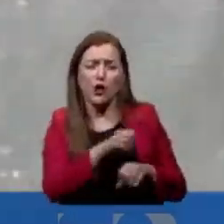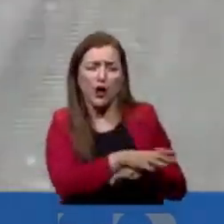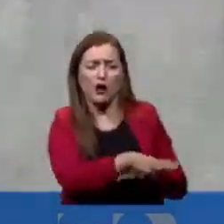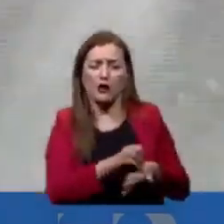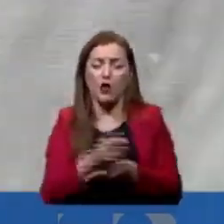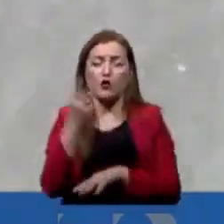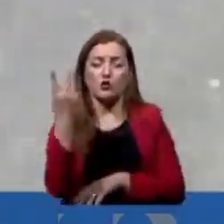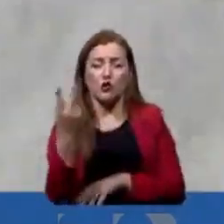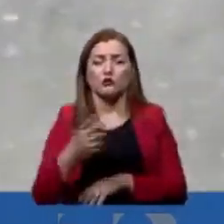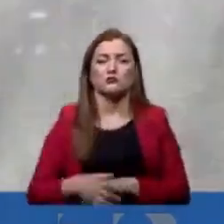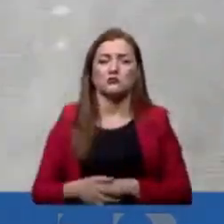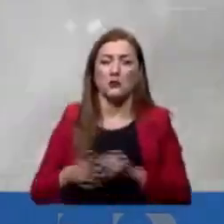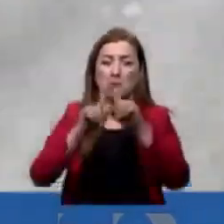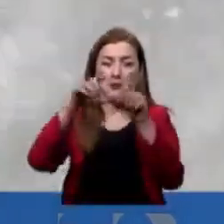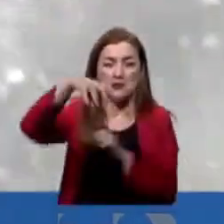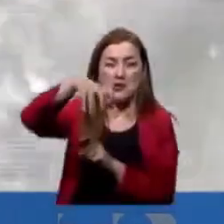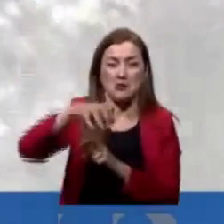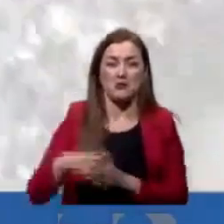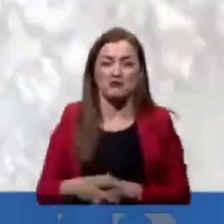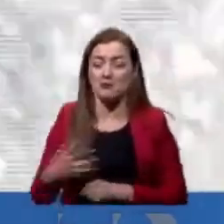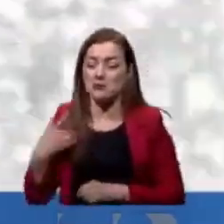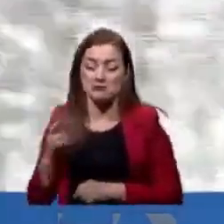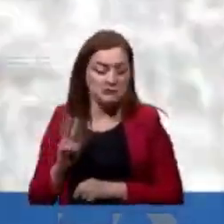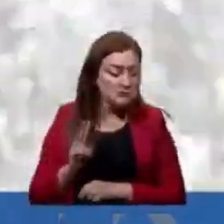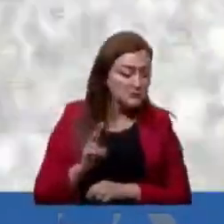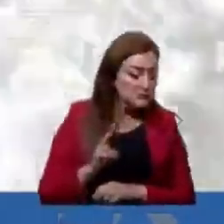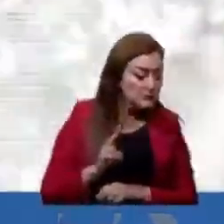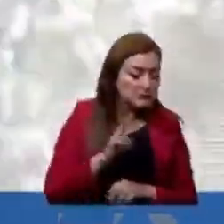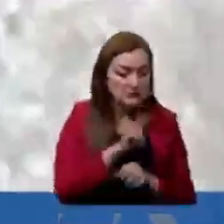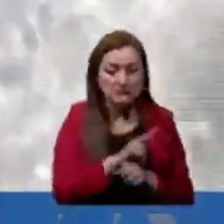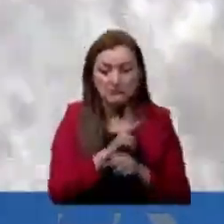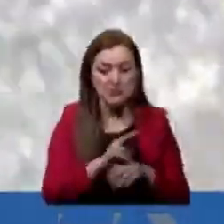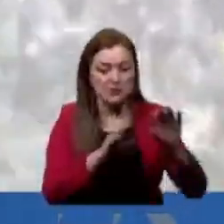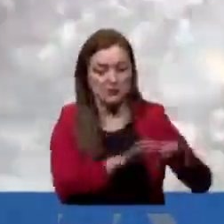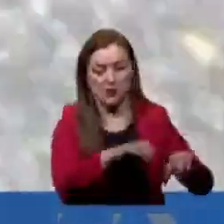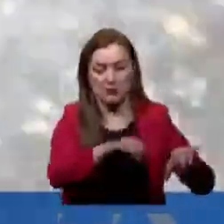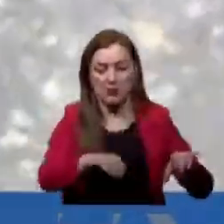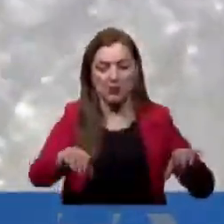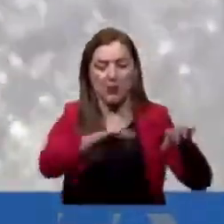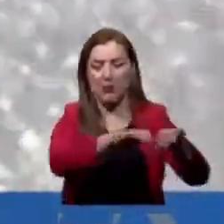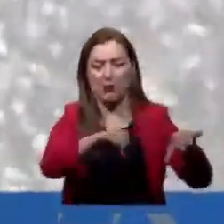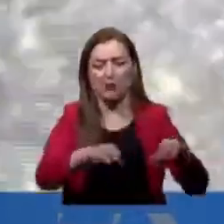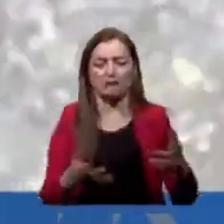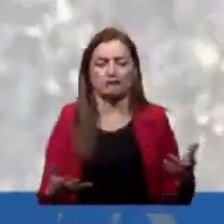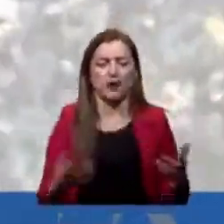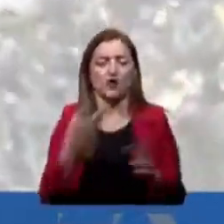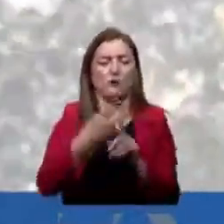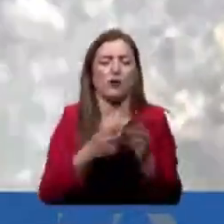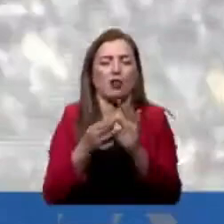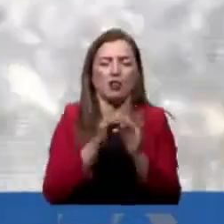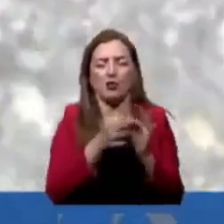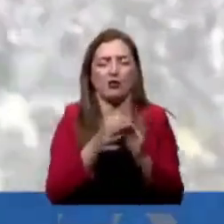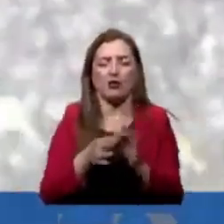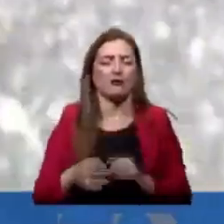pero vinieron a ver ya cuando estaba puesto el adoquinado y a los 2 meses arreglaron esta fuga de